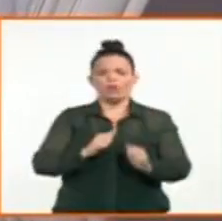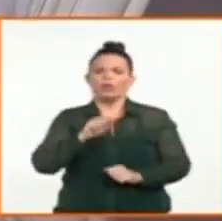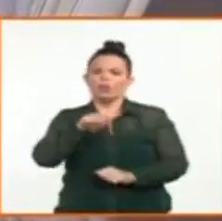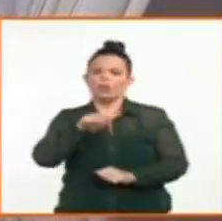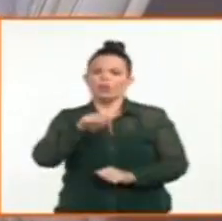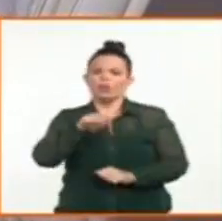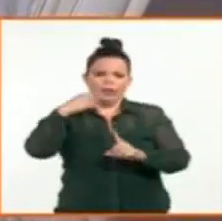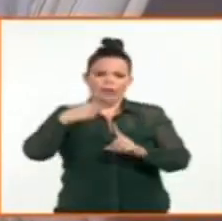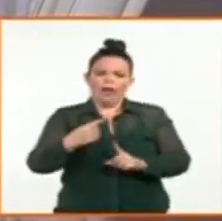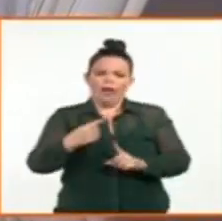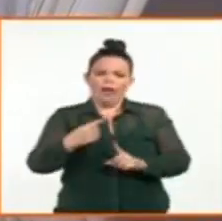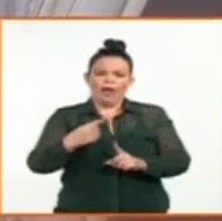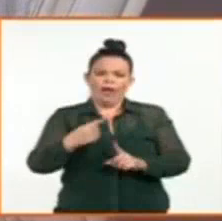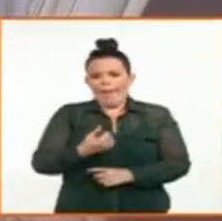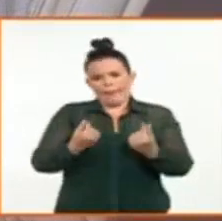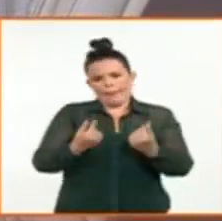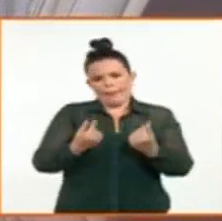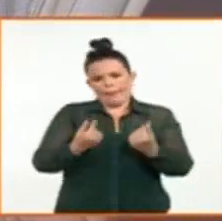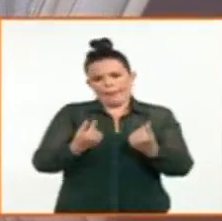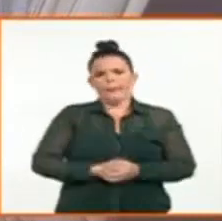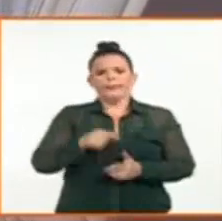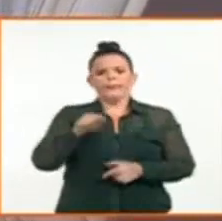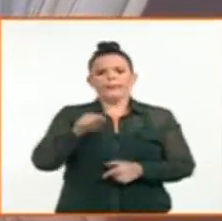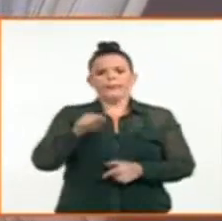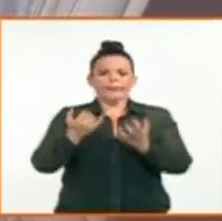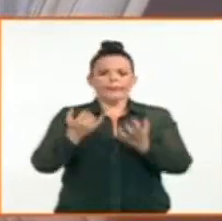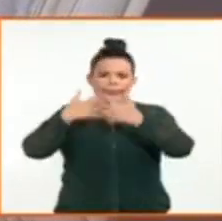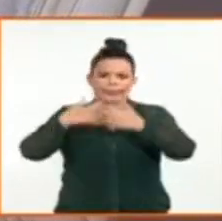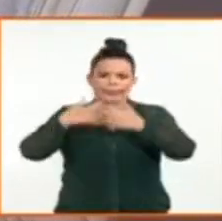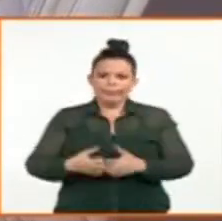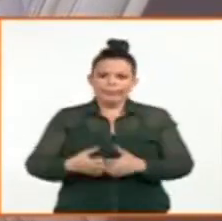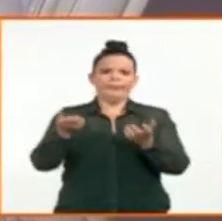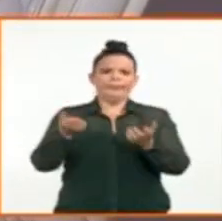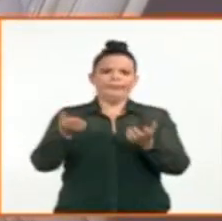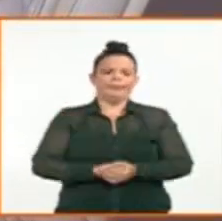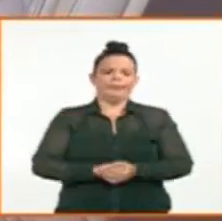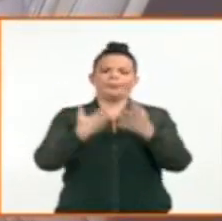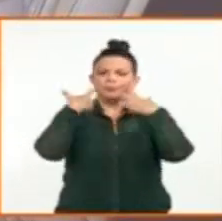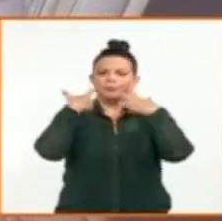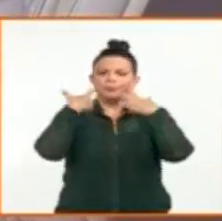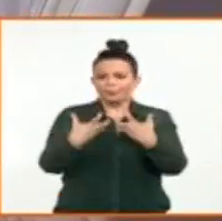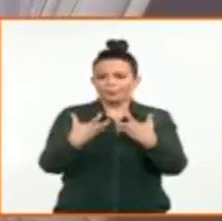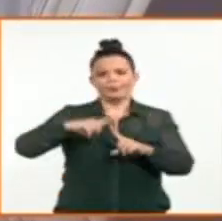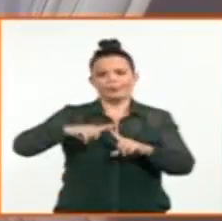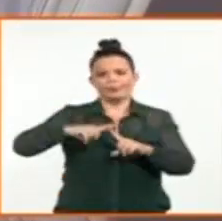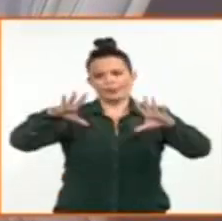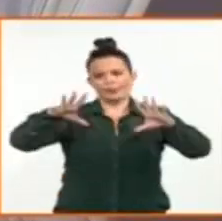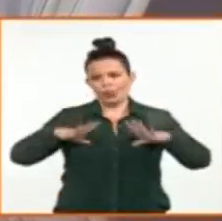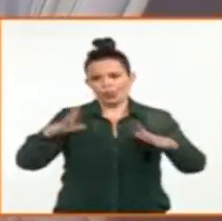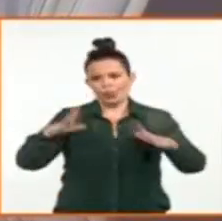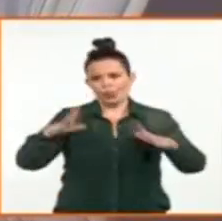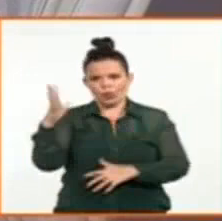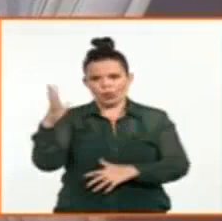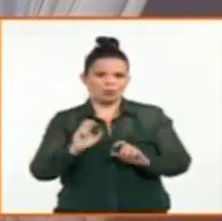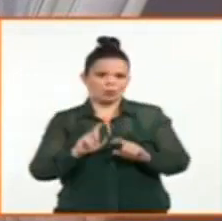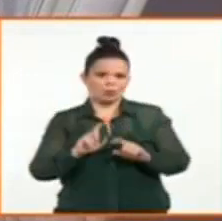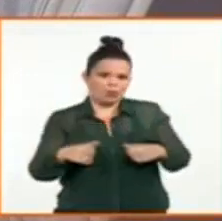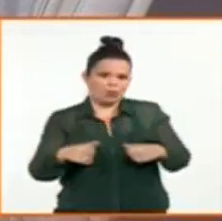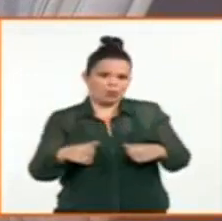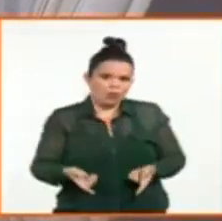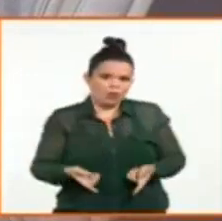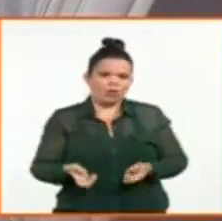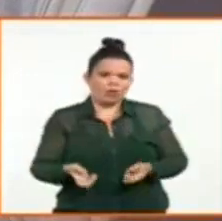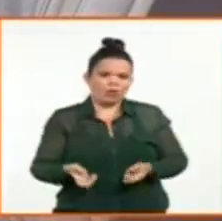electrónica también participa importante en el turismo, no solo con las producciones de desechables e insumos, sino también en la atención